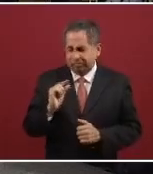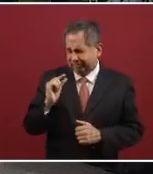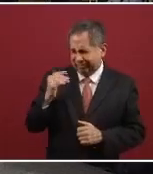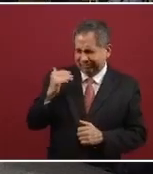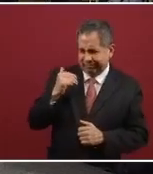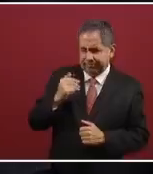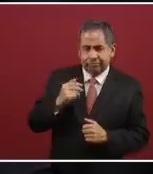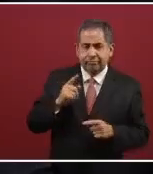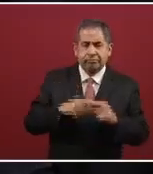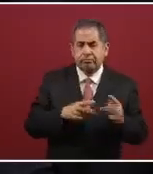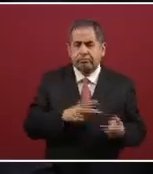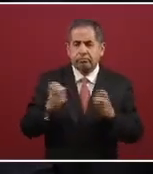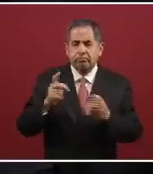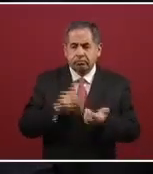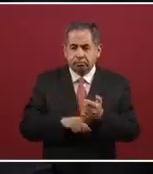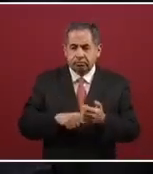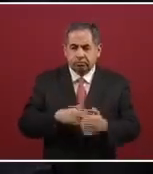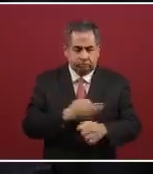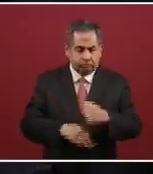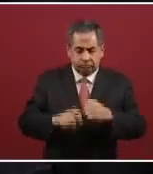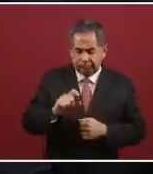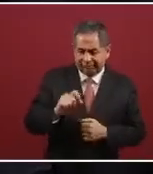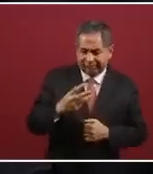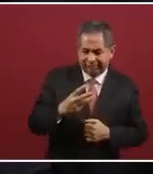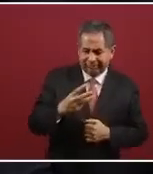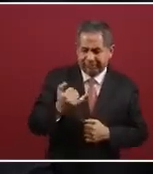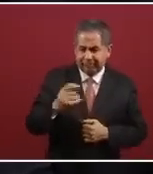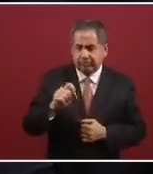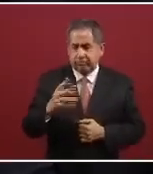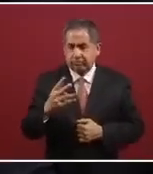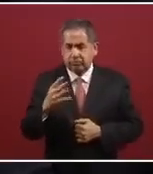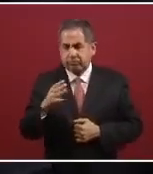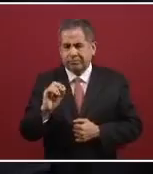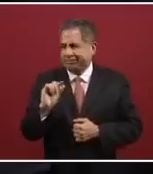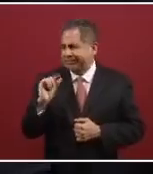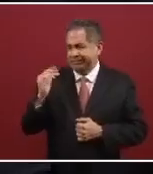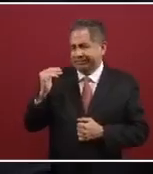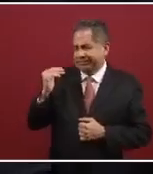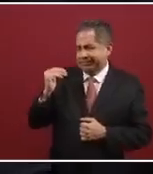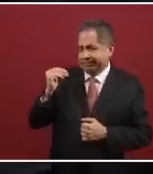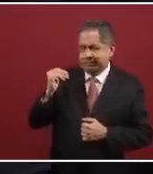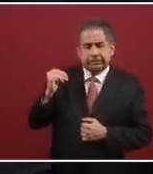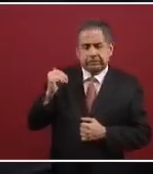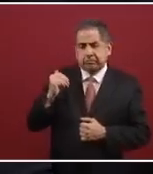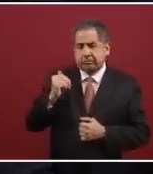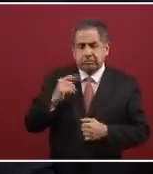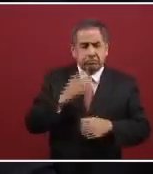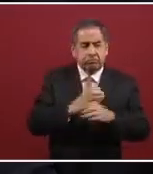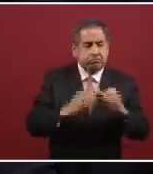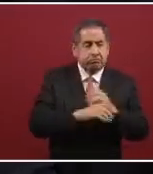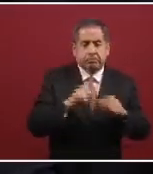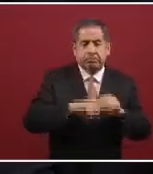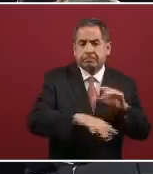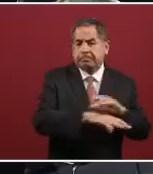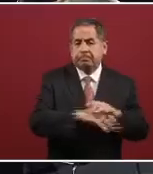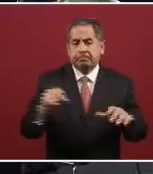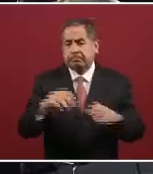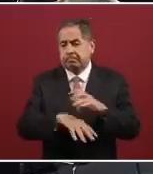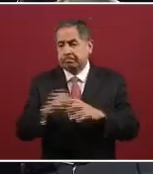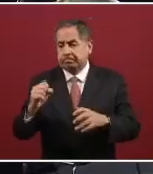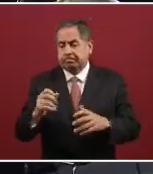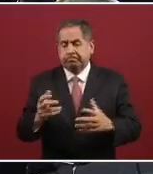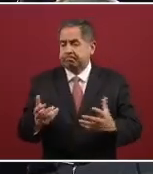el último saqueo fue la tarde del 23 y 24 de mayo. O sea, son cosas muy recientes. De hecho,